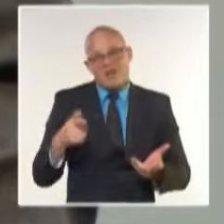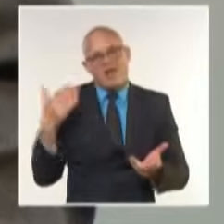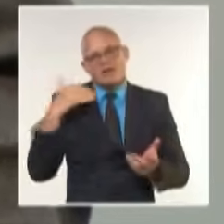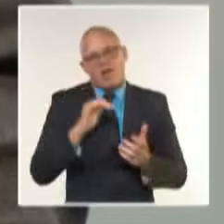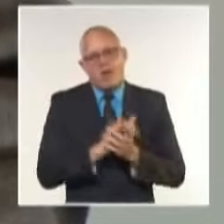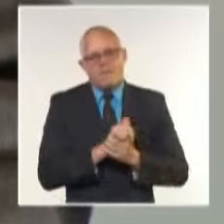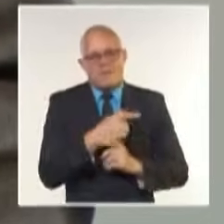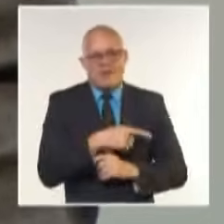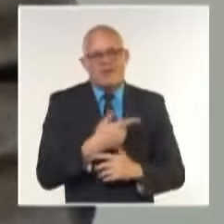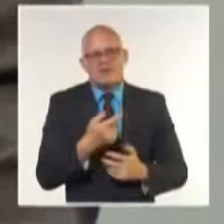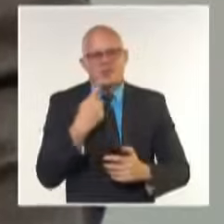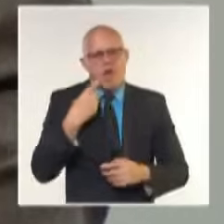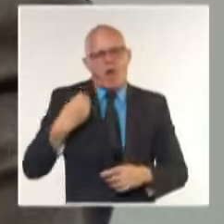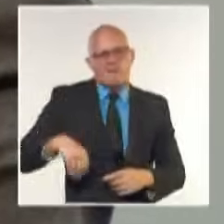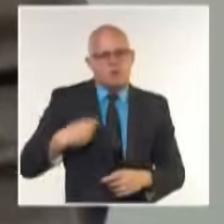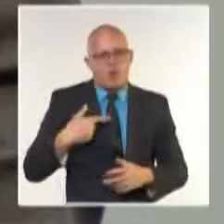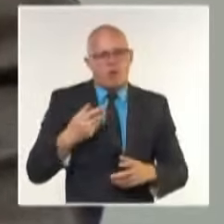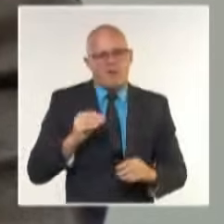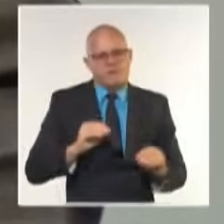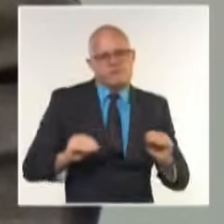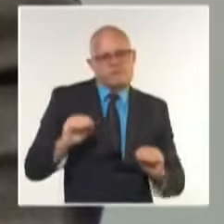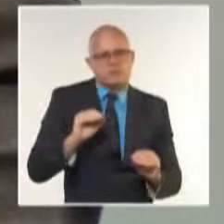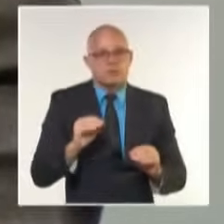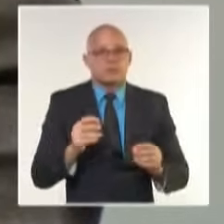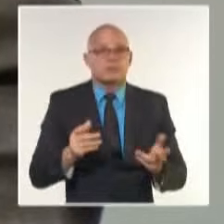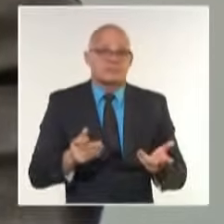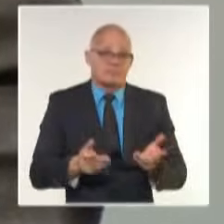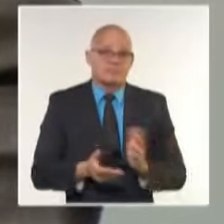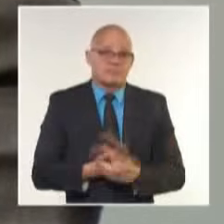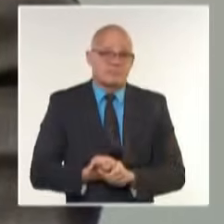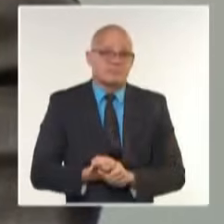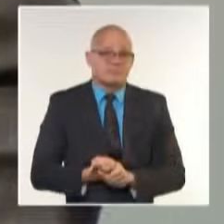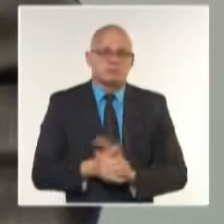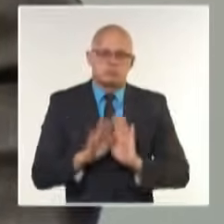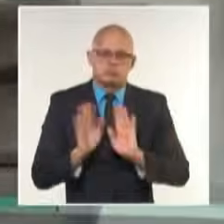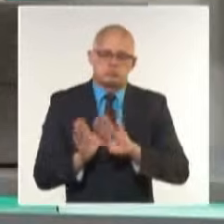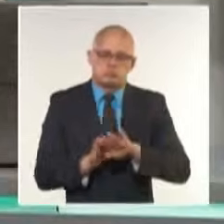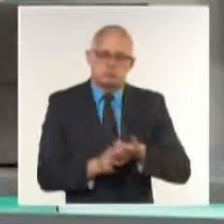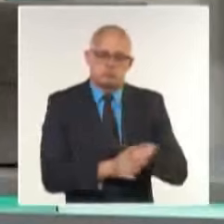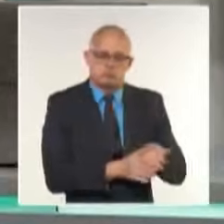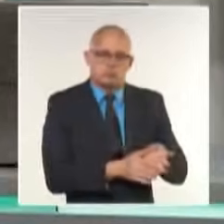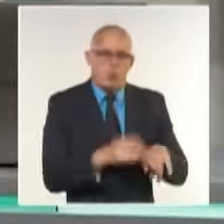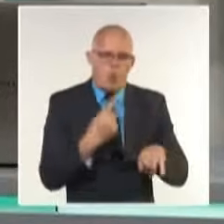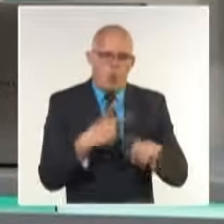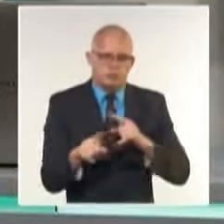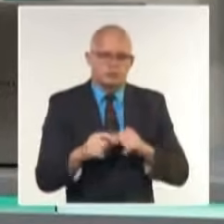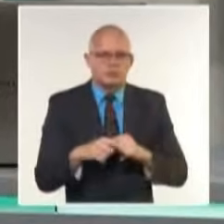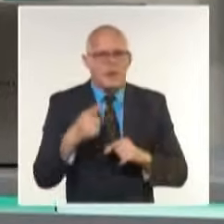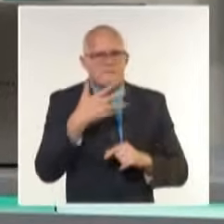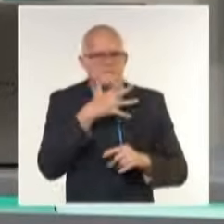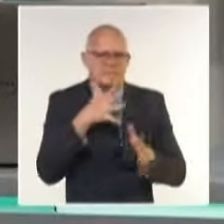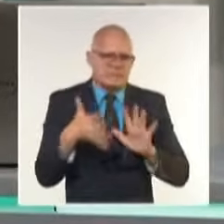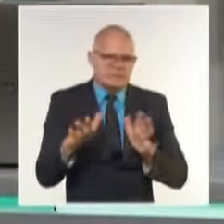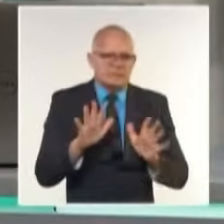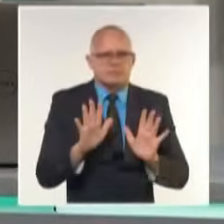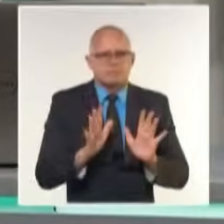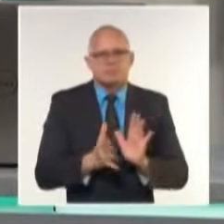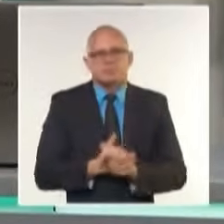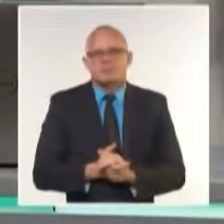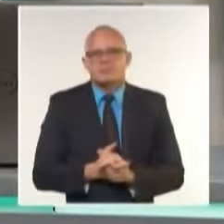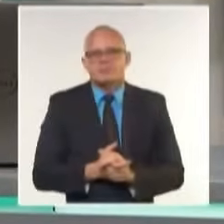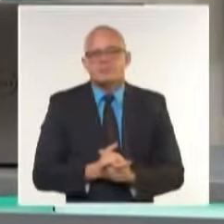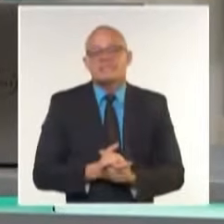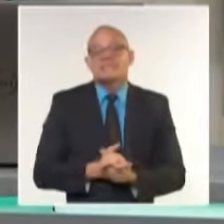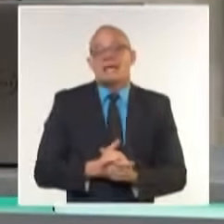del contrato estuvo limitada precisamente por esa relación de... Vamos a hablar de otro amistad. caso donde hay algo parecido y vamos a hablar del Ministerio de la